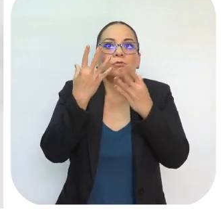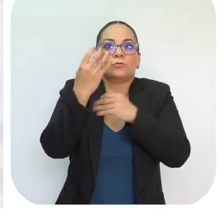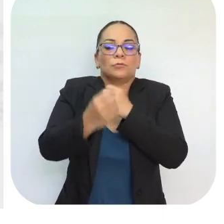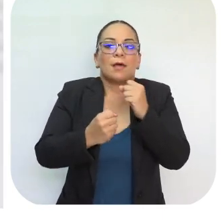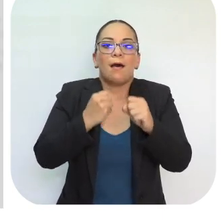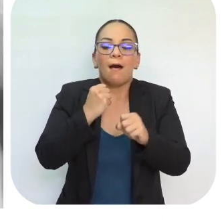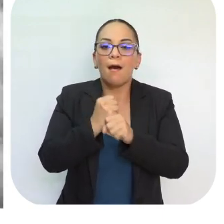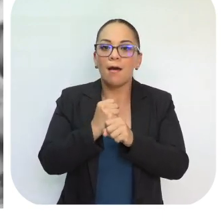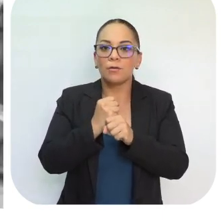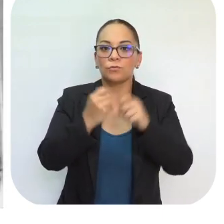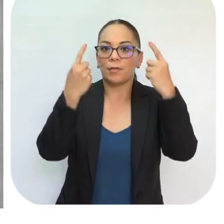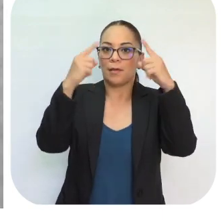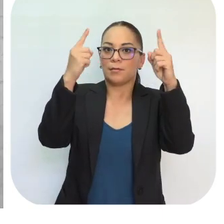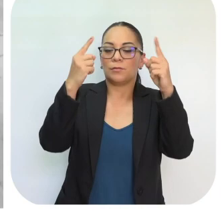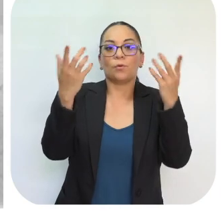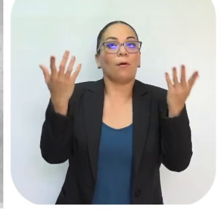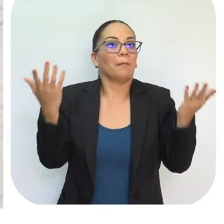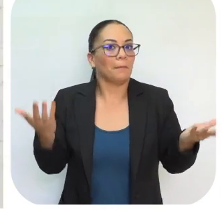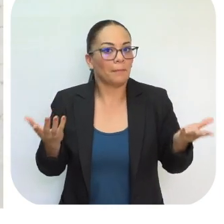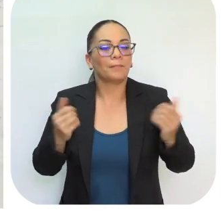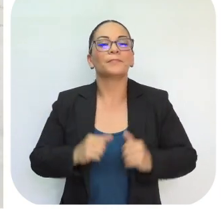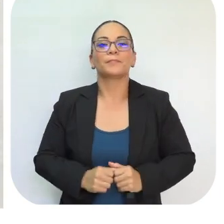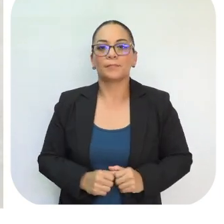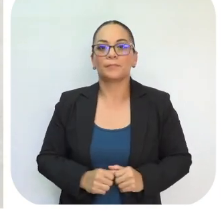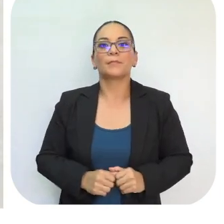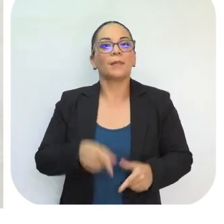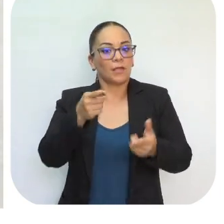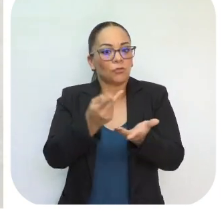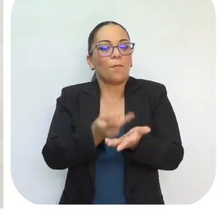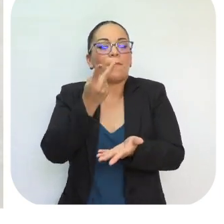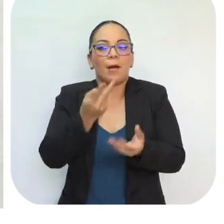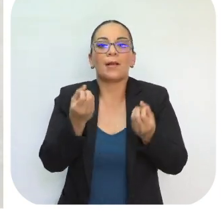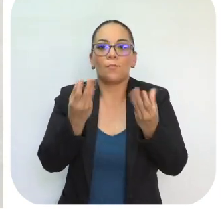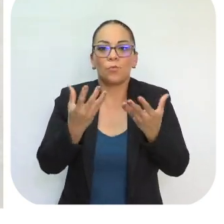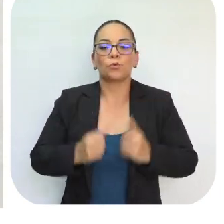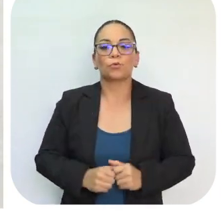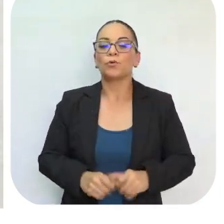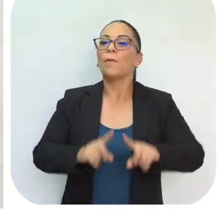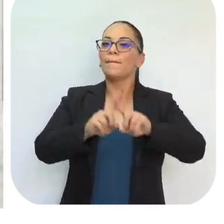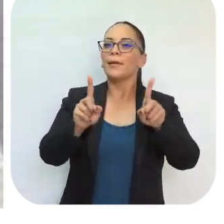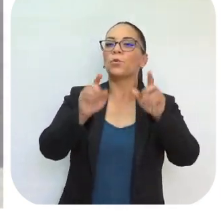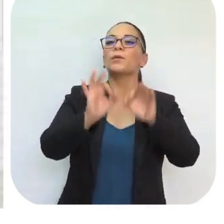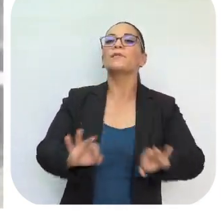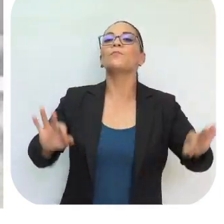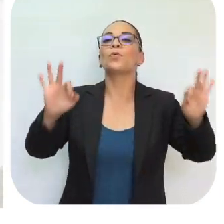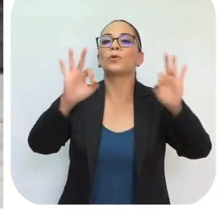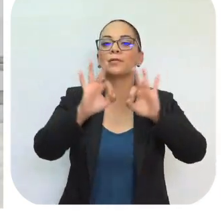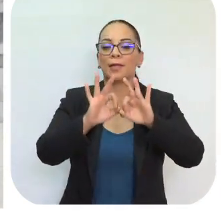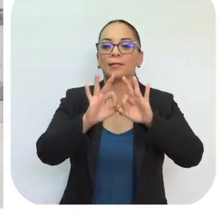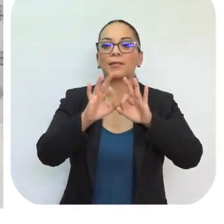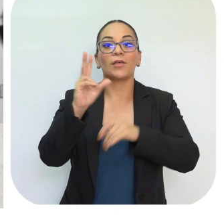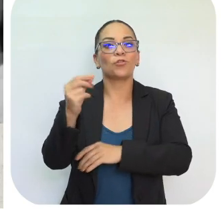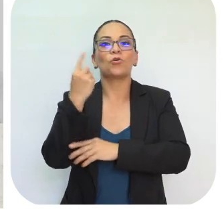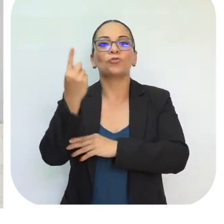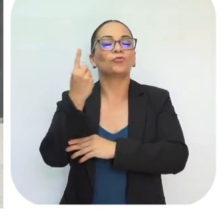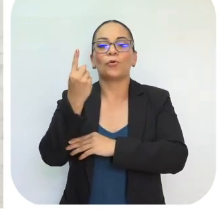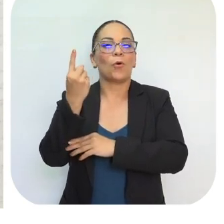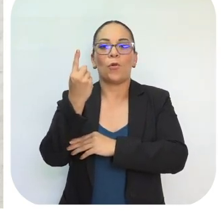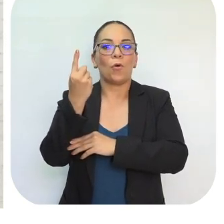éxito, bueno, eso vale la pena, pero lo importante no es solo llegar a